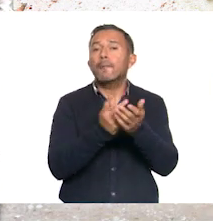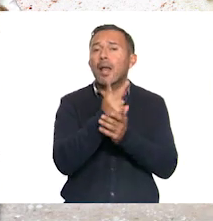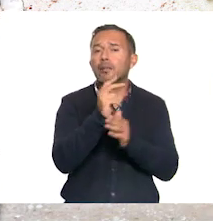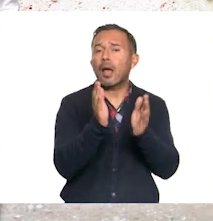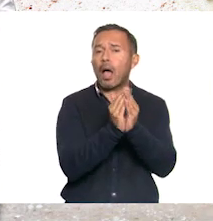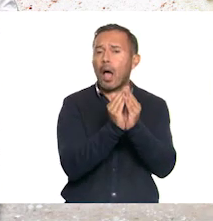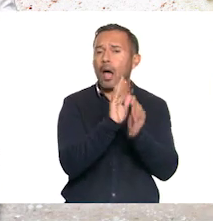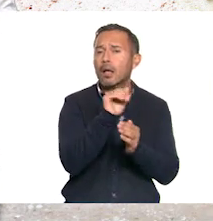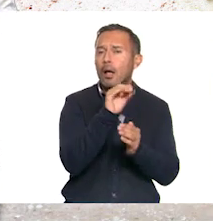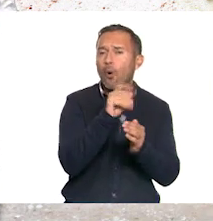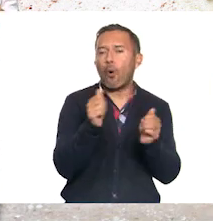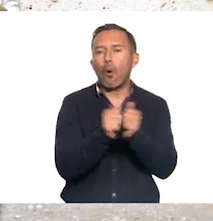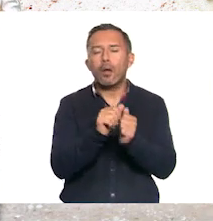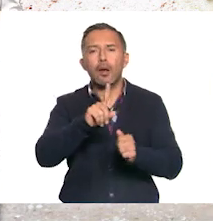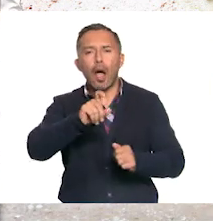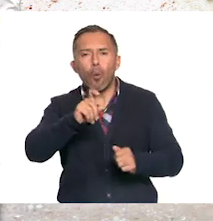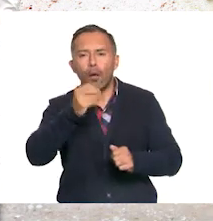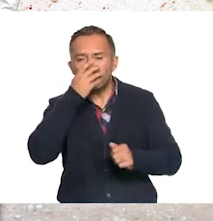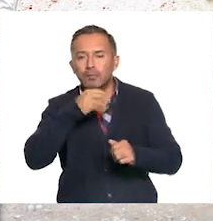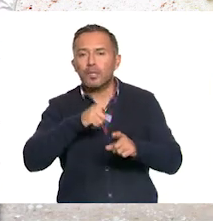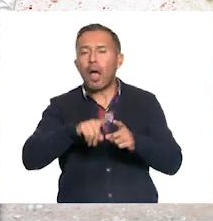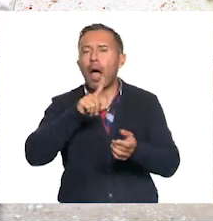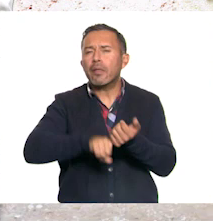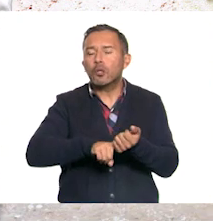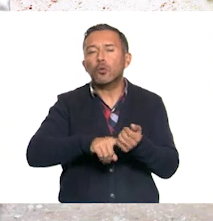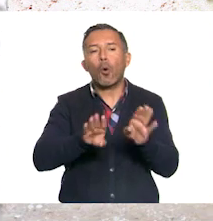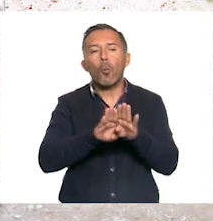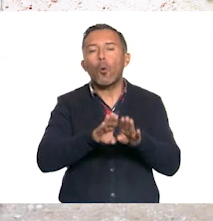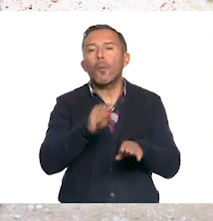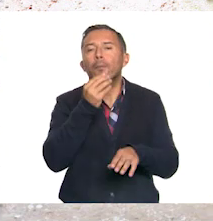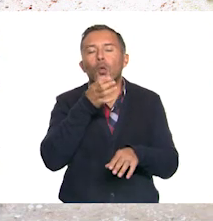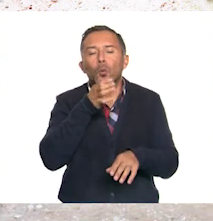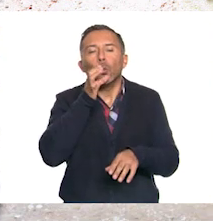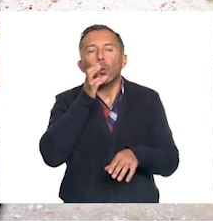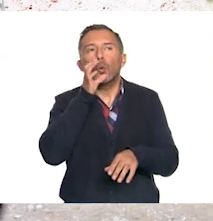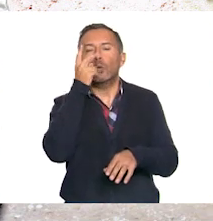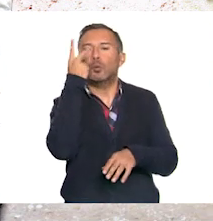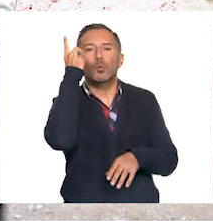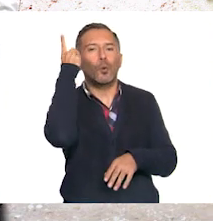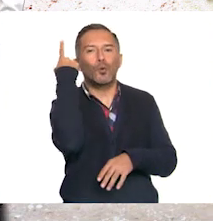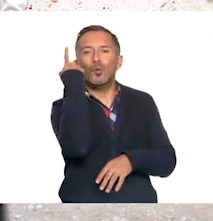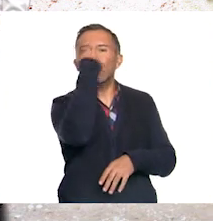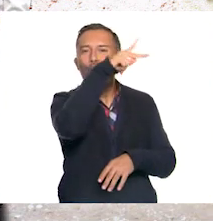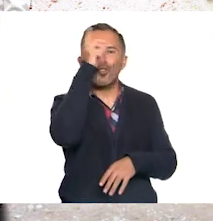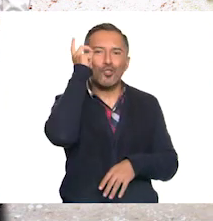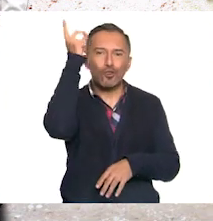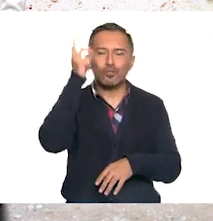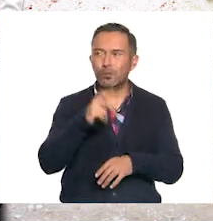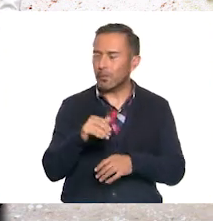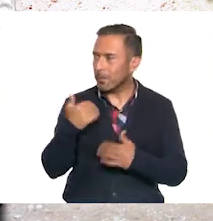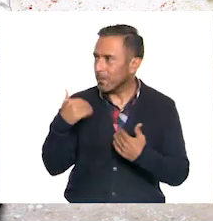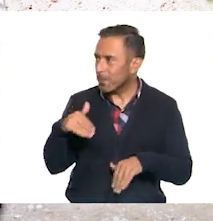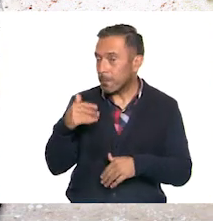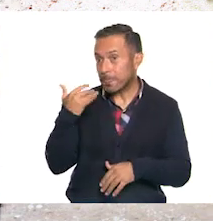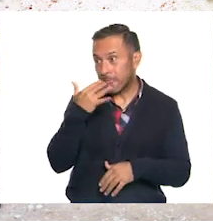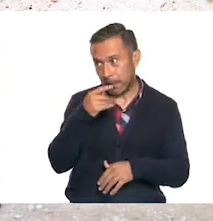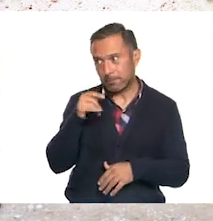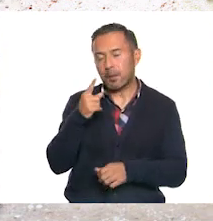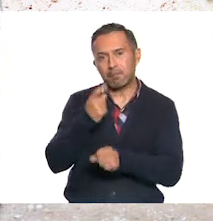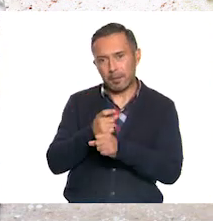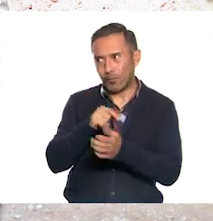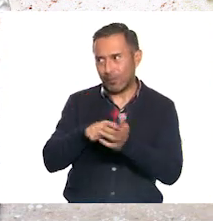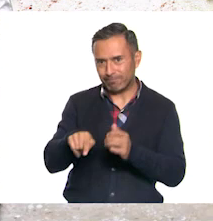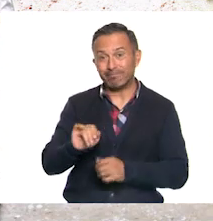especias. Era considerada la bebida de los dioses, Larisa. Bueno, sí que tendría gran importancia. Uh-huh.